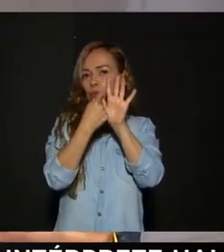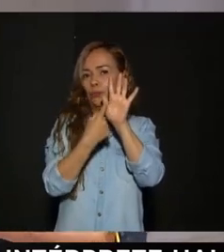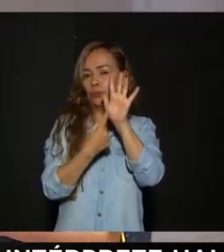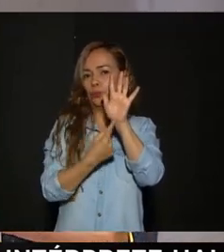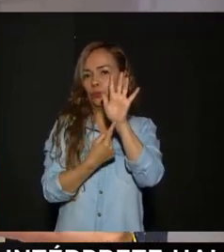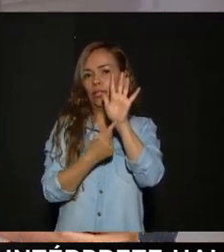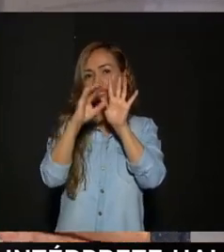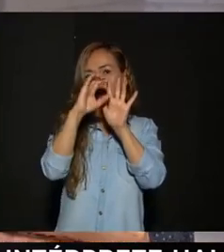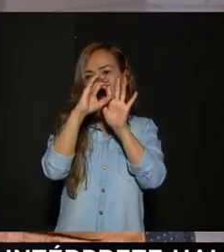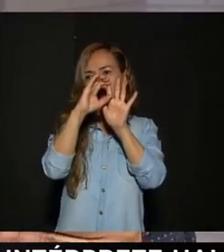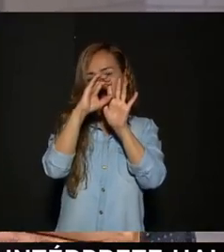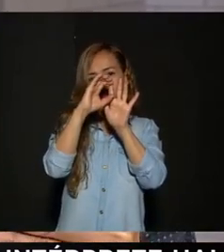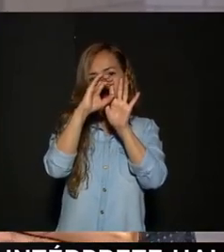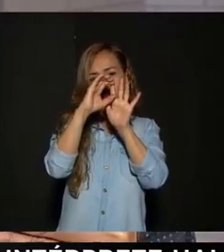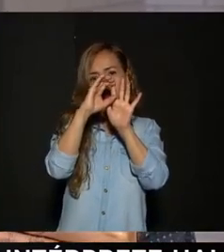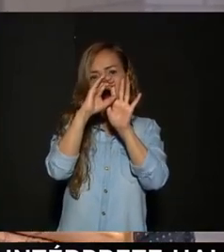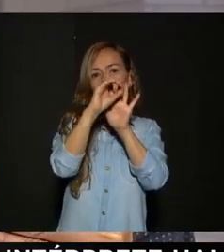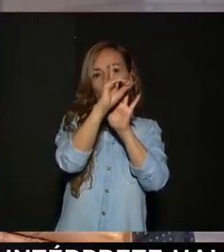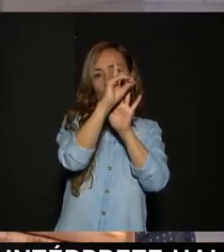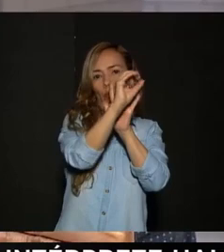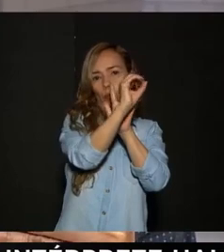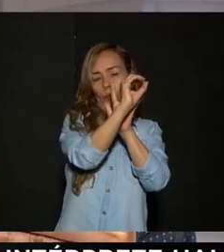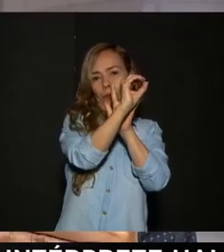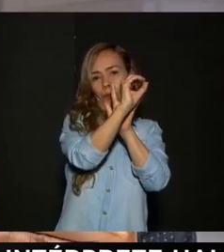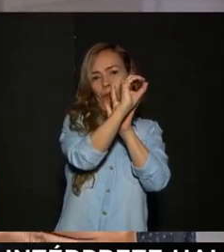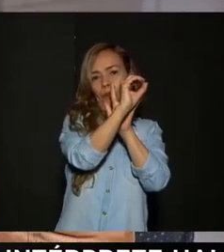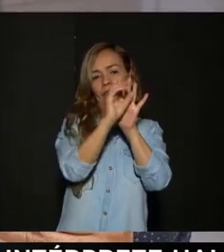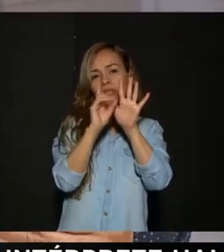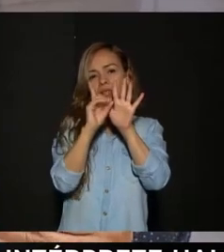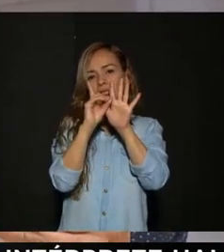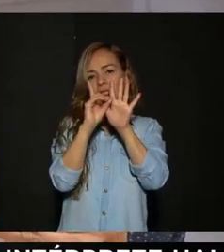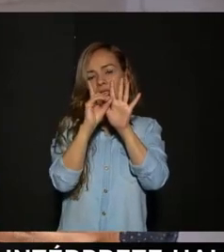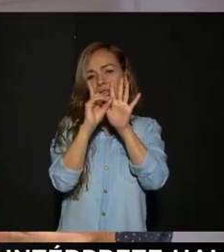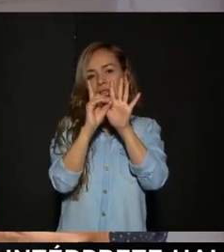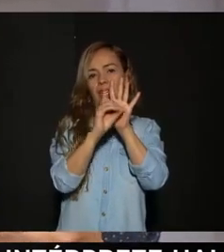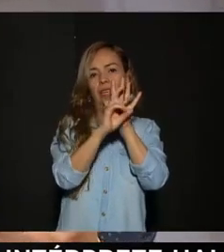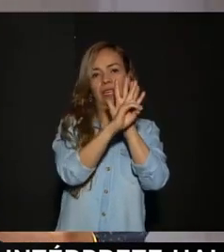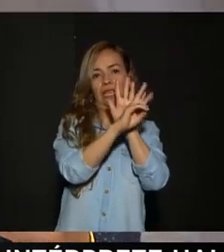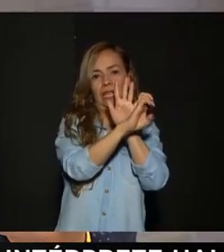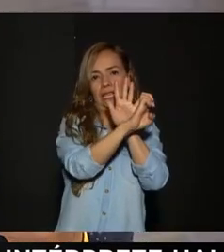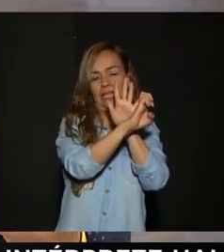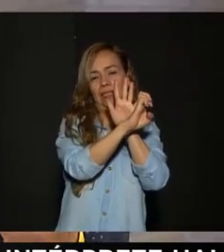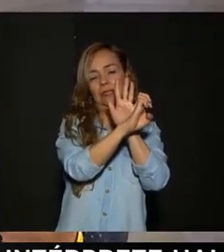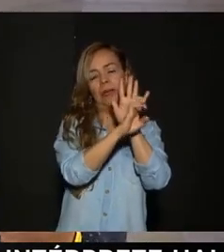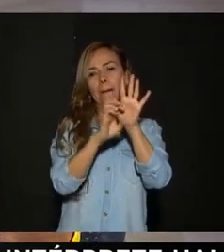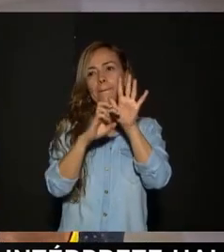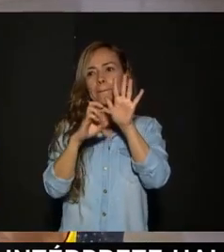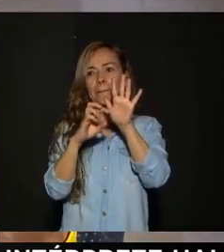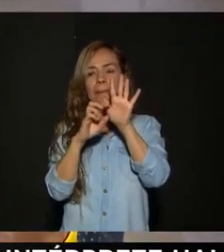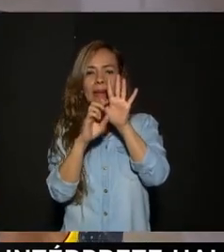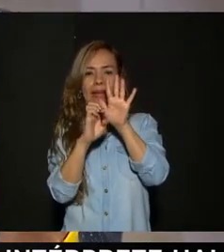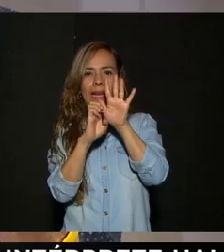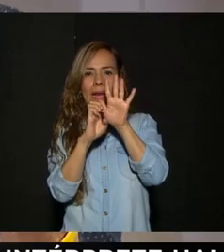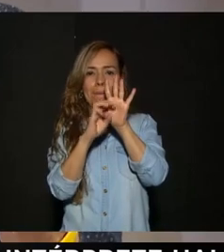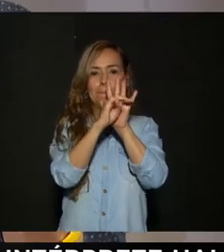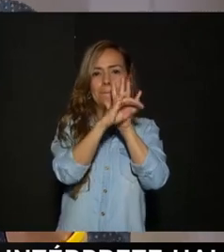iguales a C, que estamos hablando de Do, D, que estamos hablando de Re, E, que estamos hablando